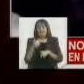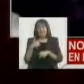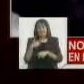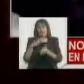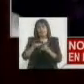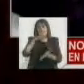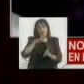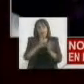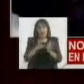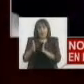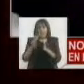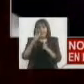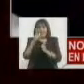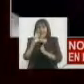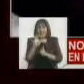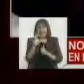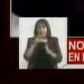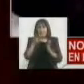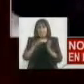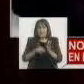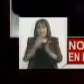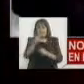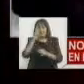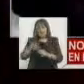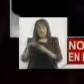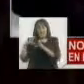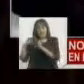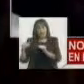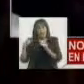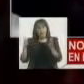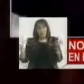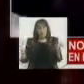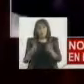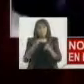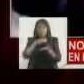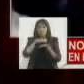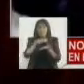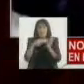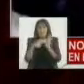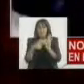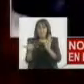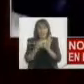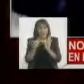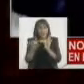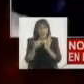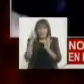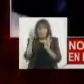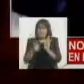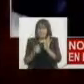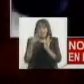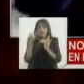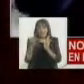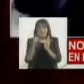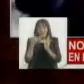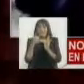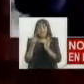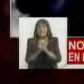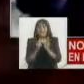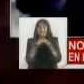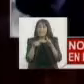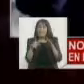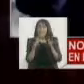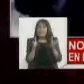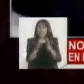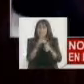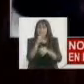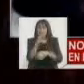una colección de más de 500 mapas de Costa Rica y Nicaragua, todos mostrando la misma forma de este pedacito